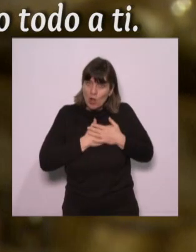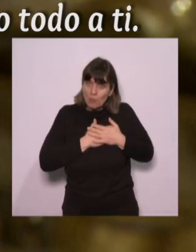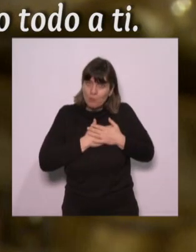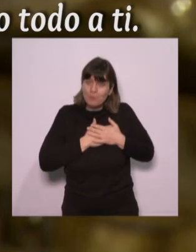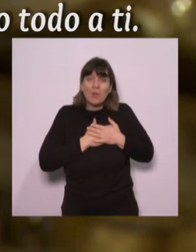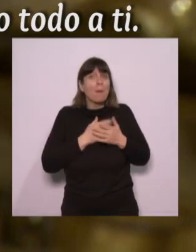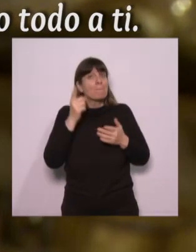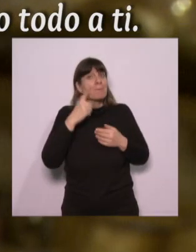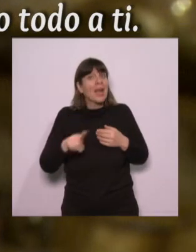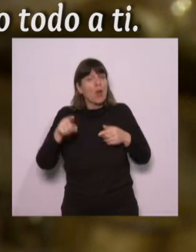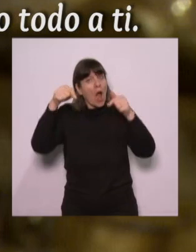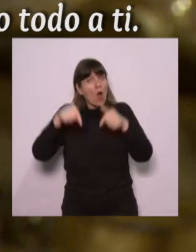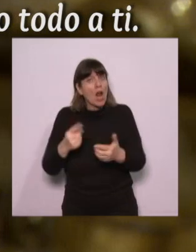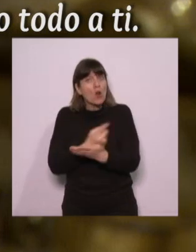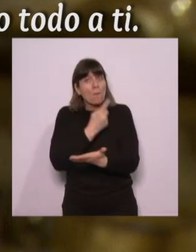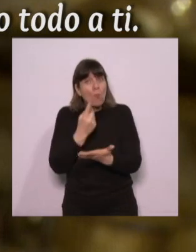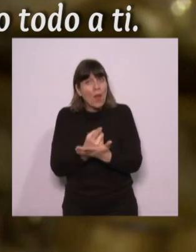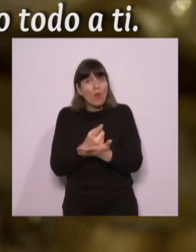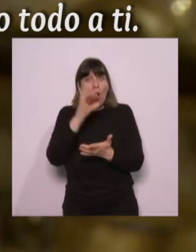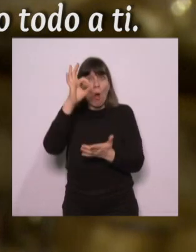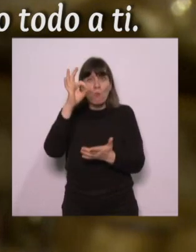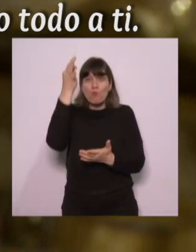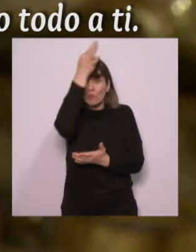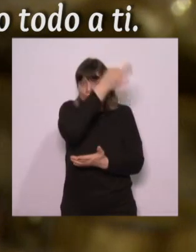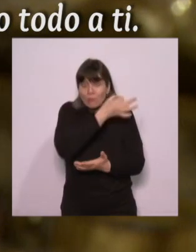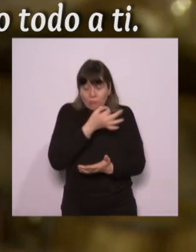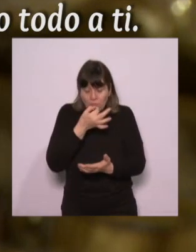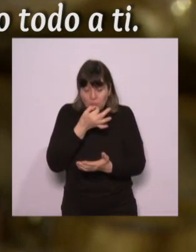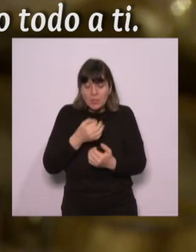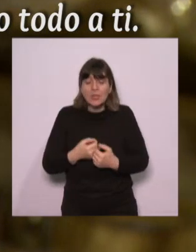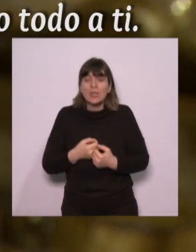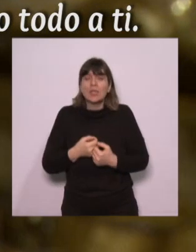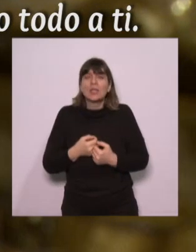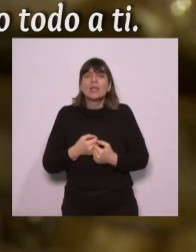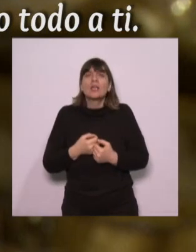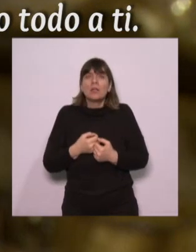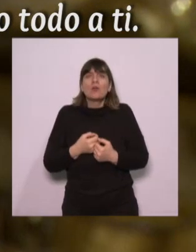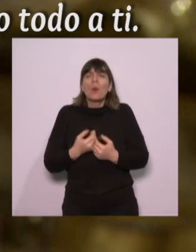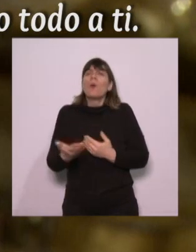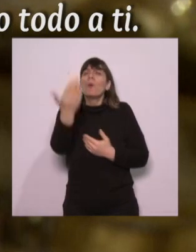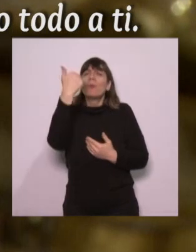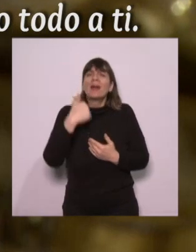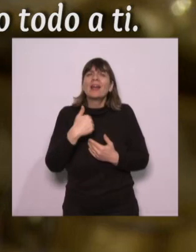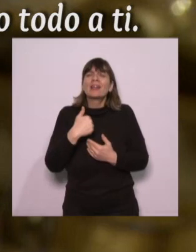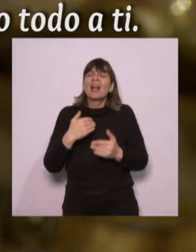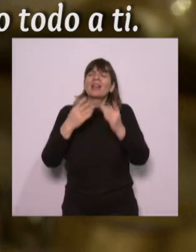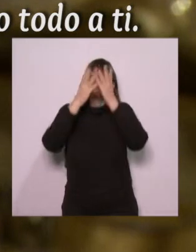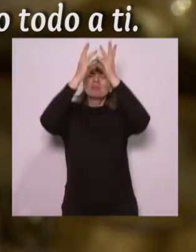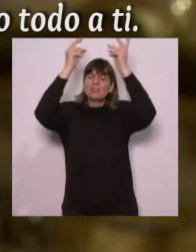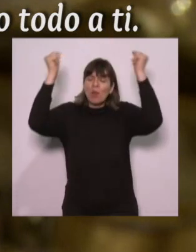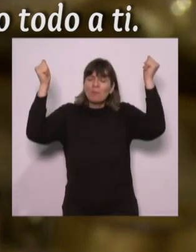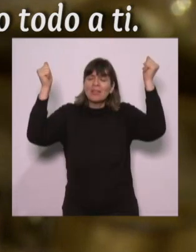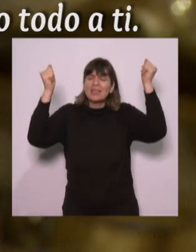no puedo recibirte sacramentalmente, ven espiritualmente a mi